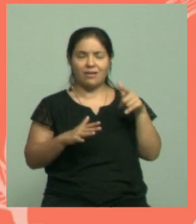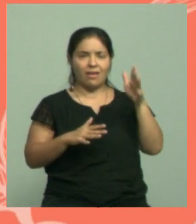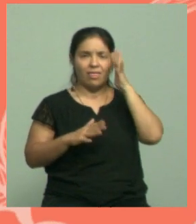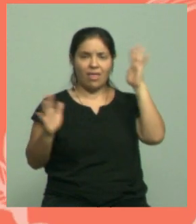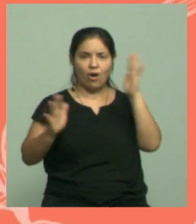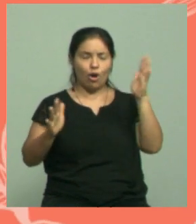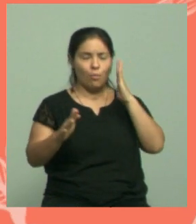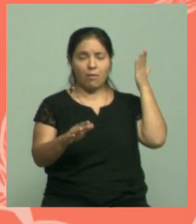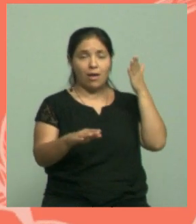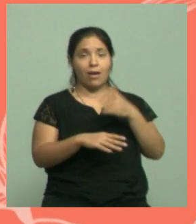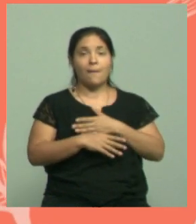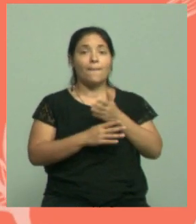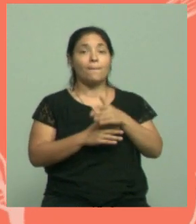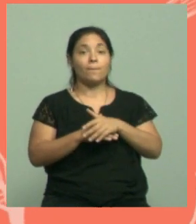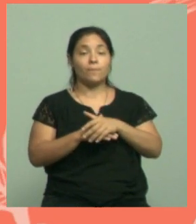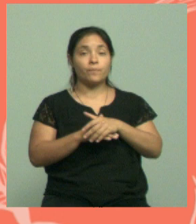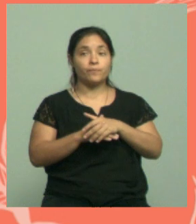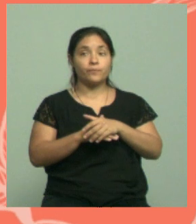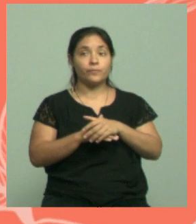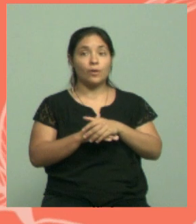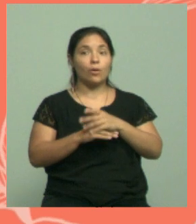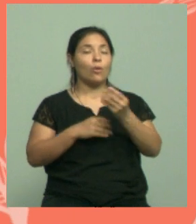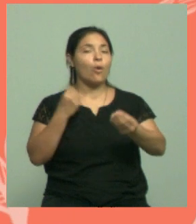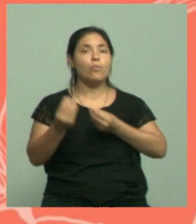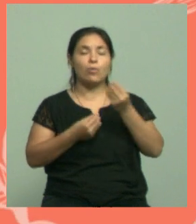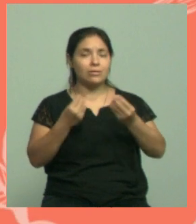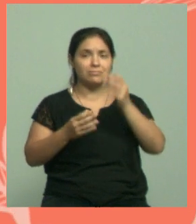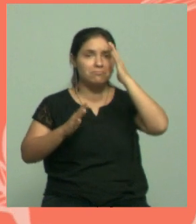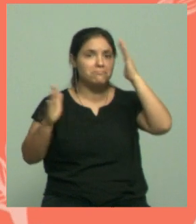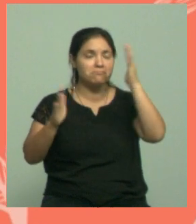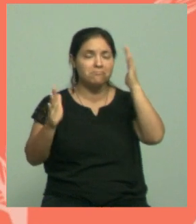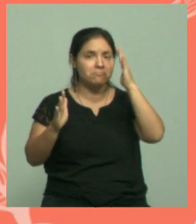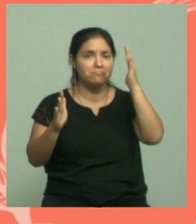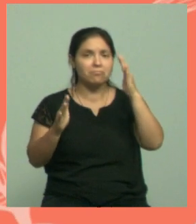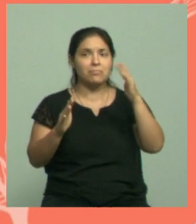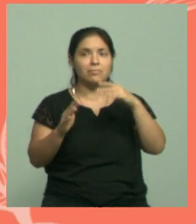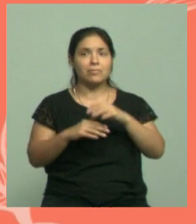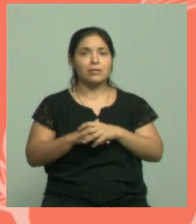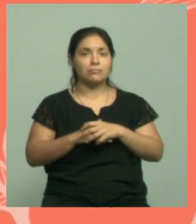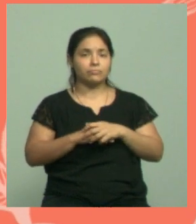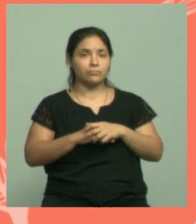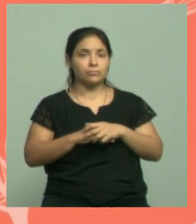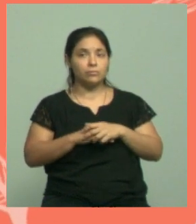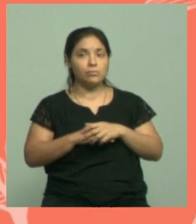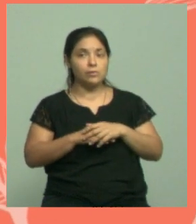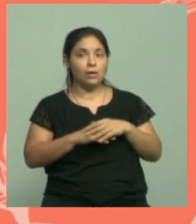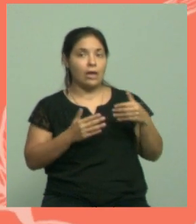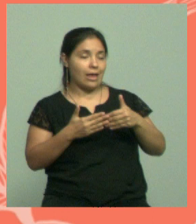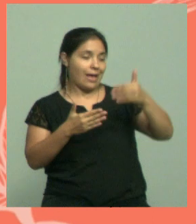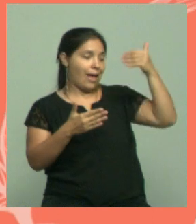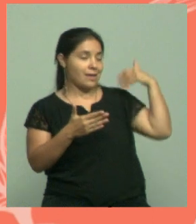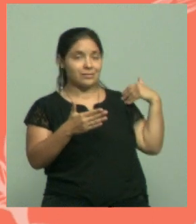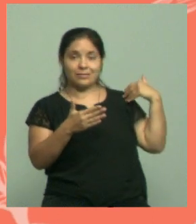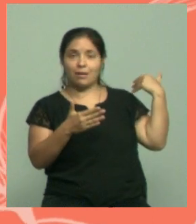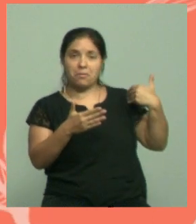atropellamiento al derecho internacional, si no entendemos cómo es que escaló rápidamente en las semanas previas las disputas entre